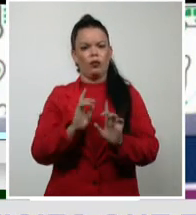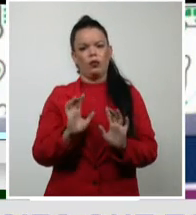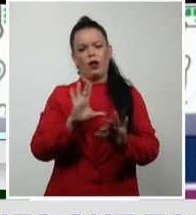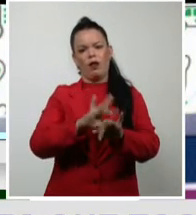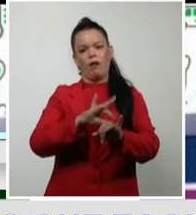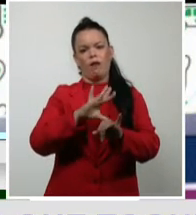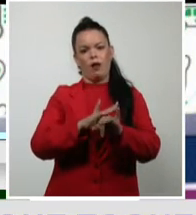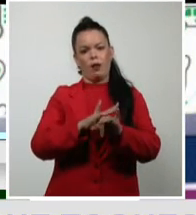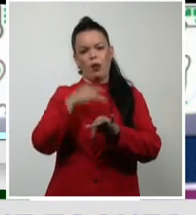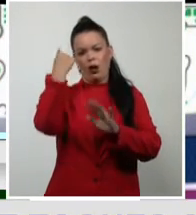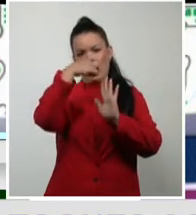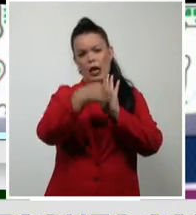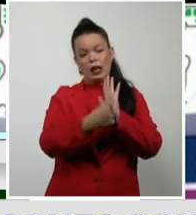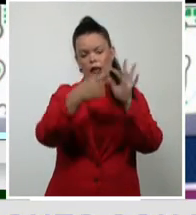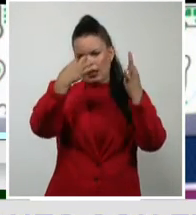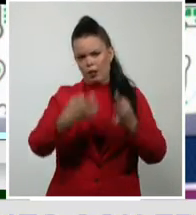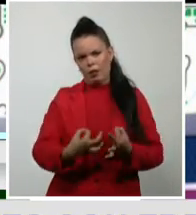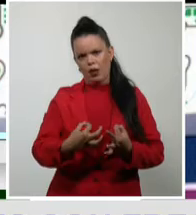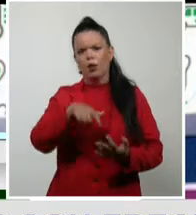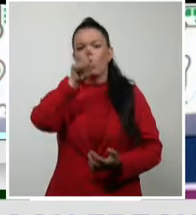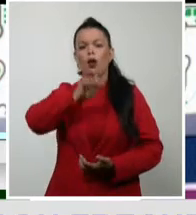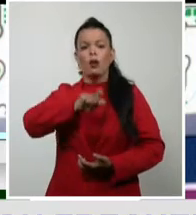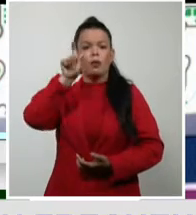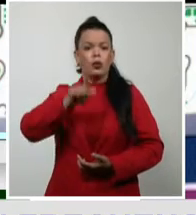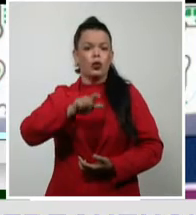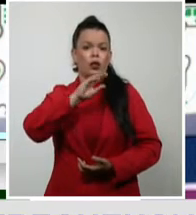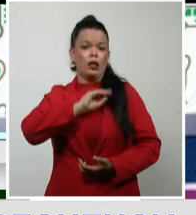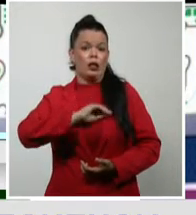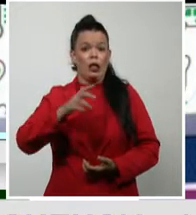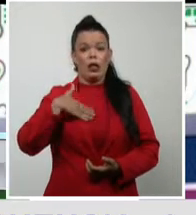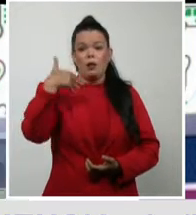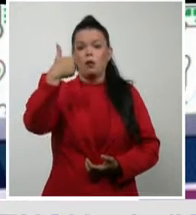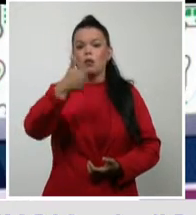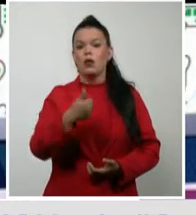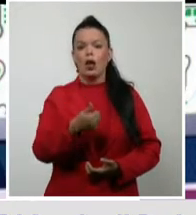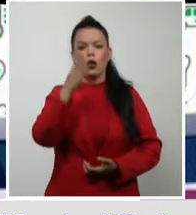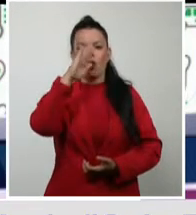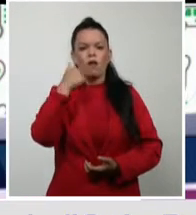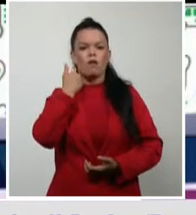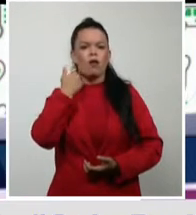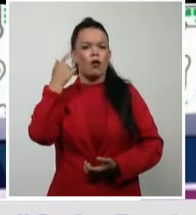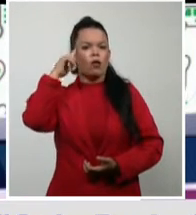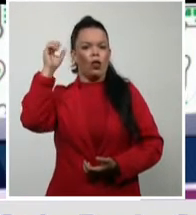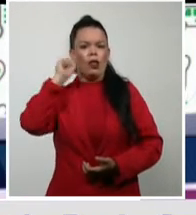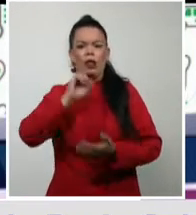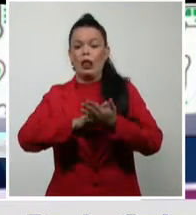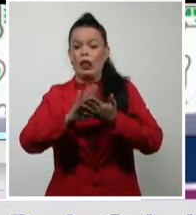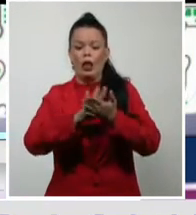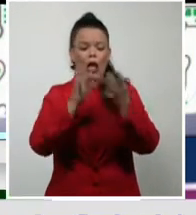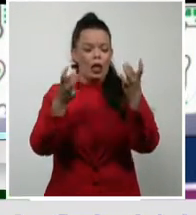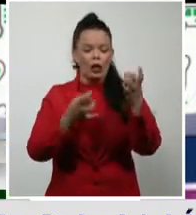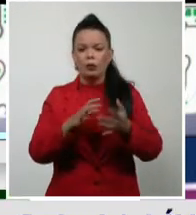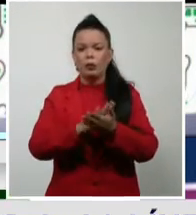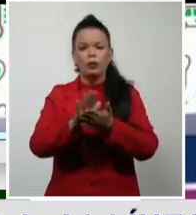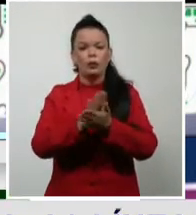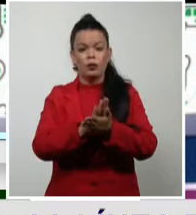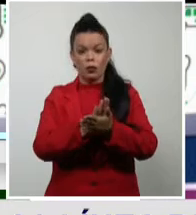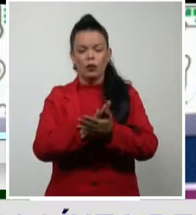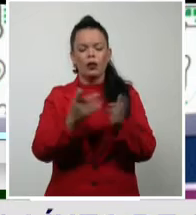siendo los pacientes asintomáticos los que destacan en las variables epidemiológicas. De ellos, 4 de estos 6